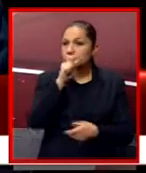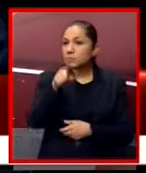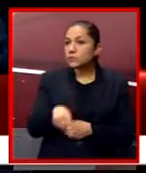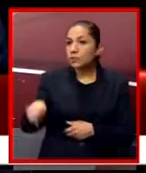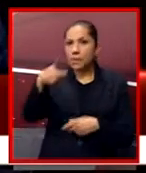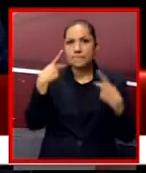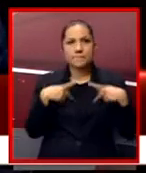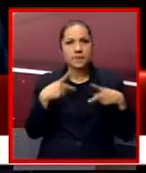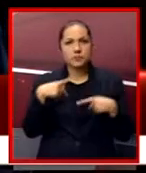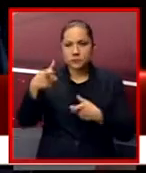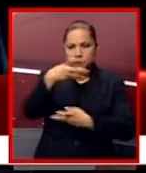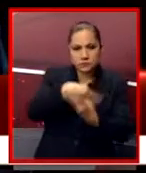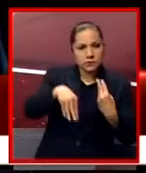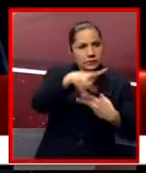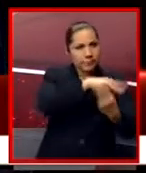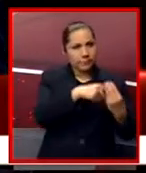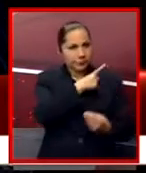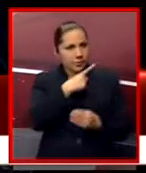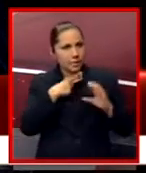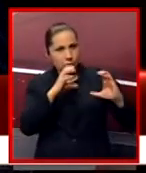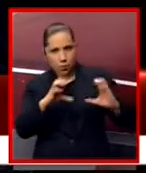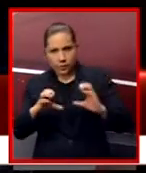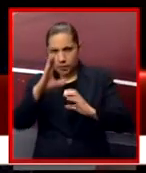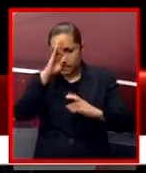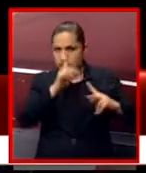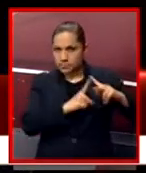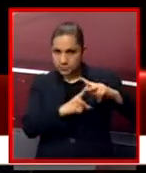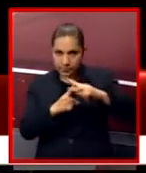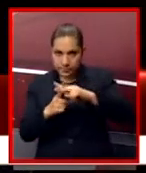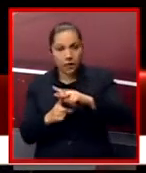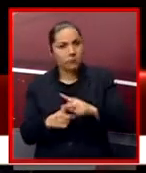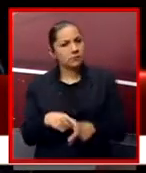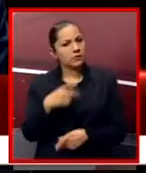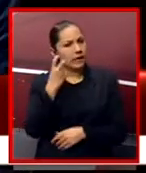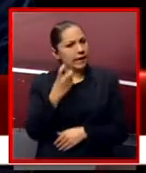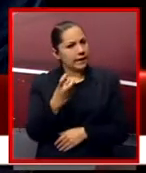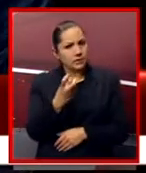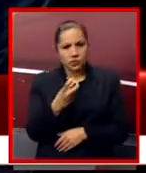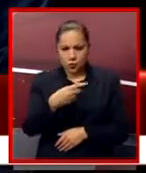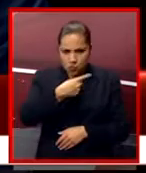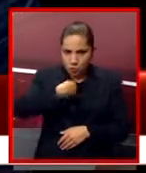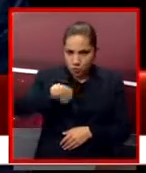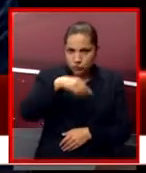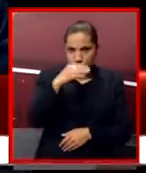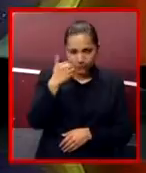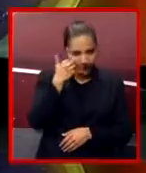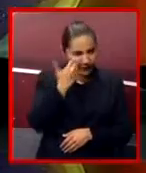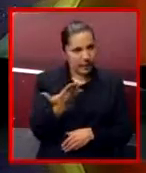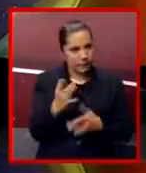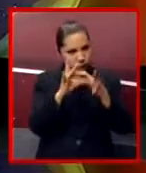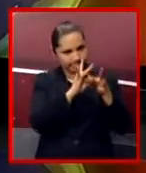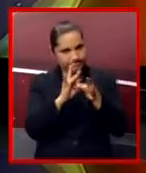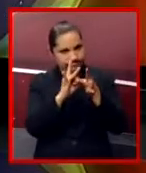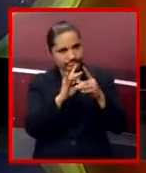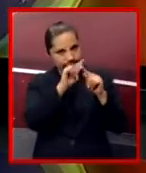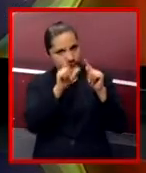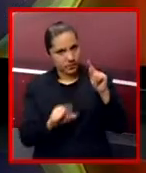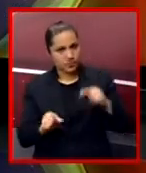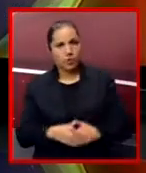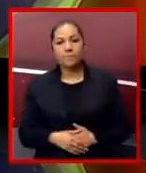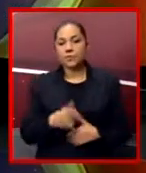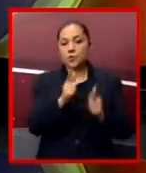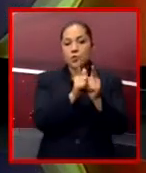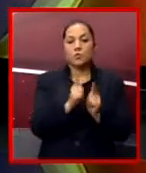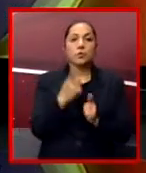el combate a la desigualdad y a la pobreza. Esa es nuestra unidad nacional. Nueva Alianza